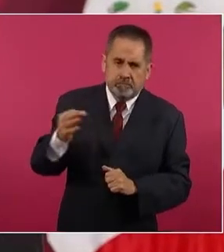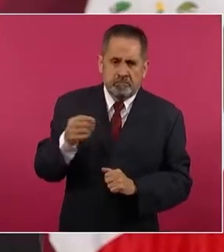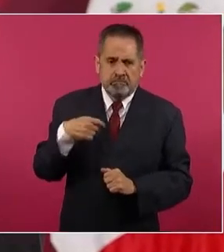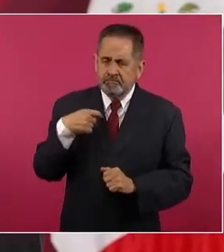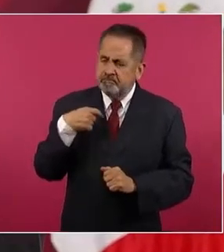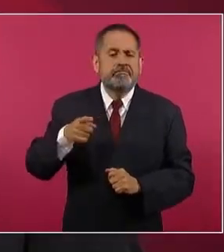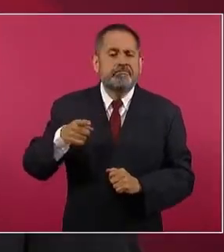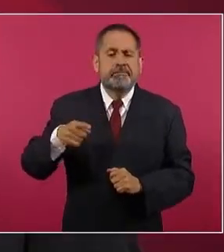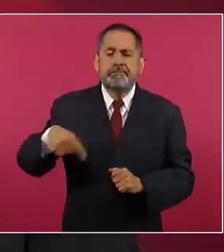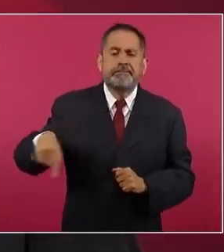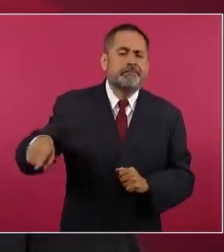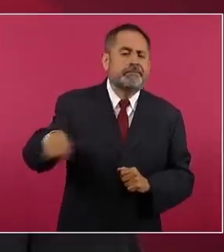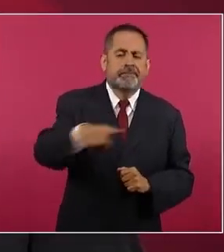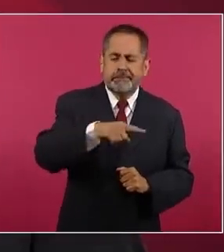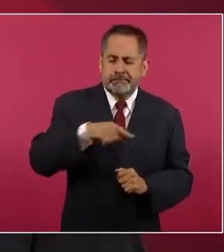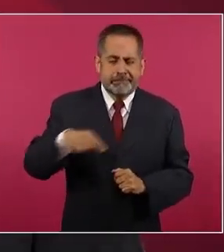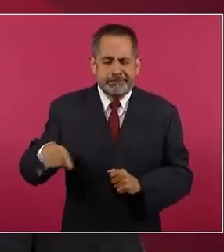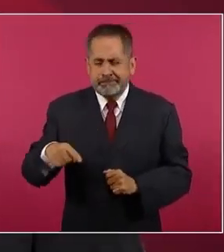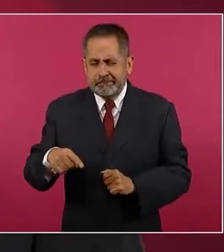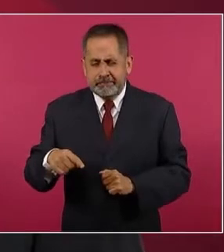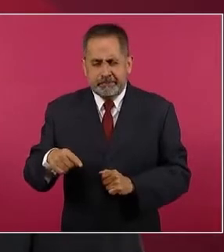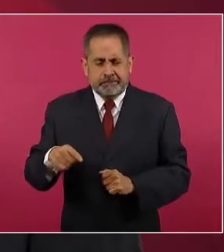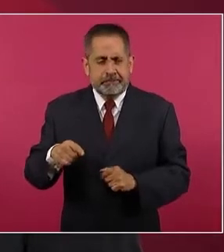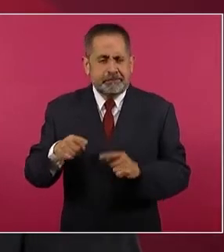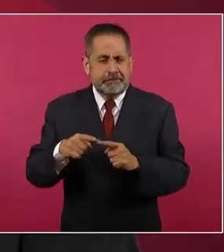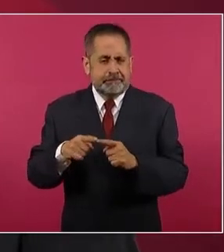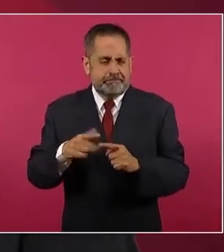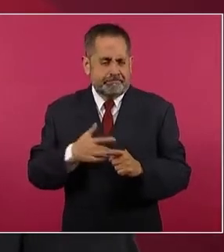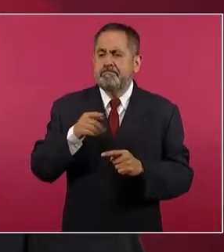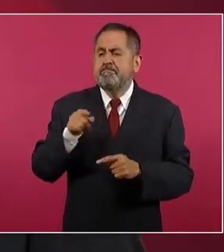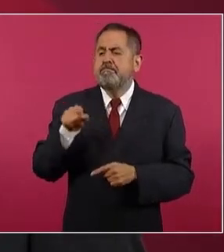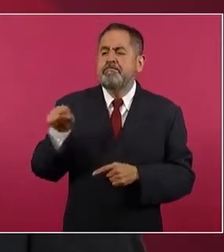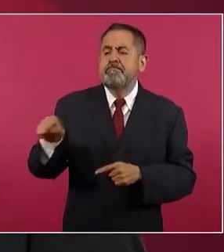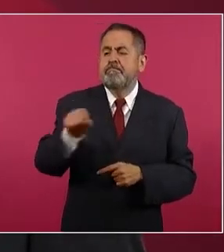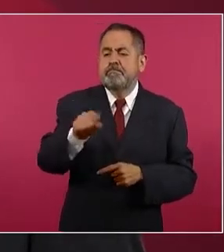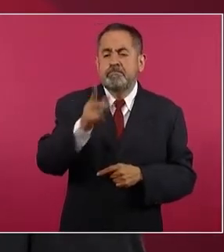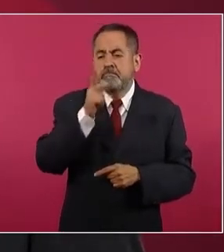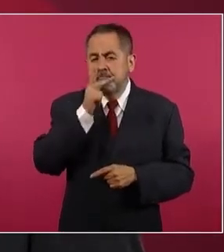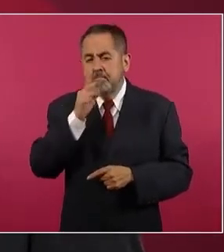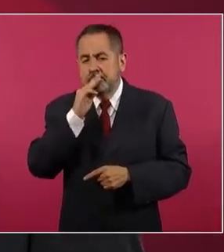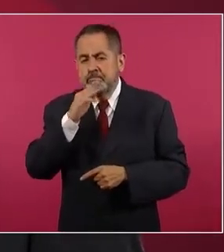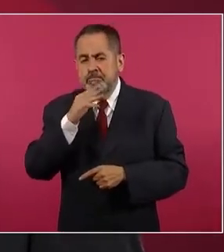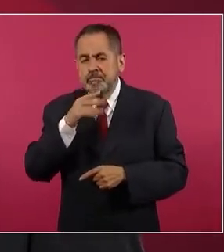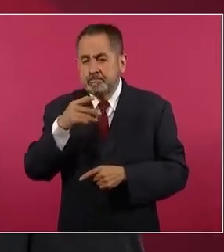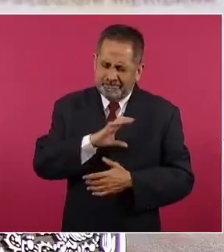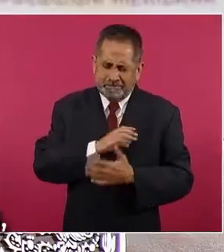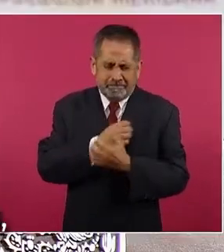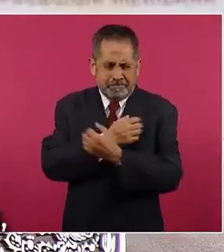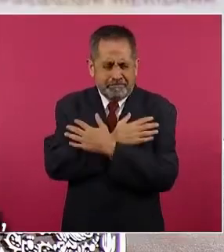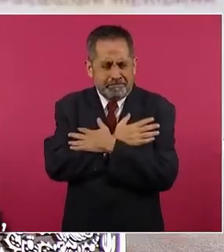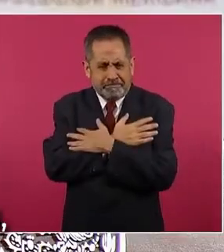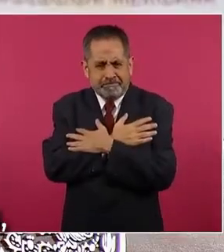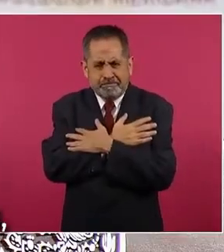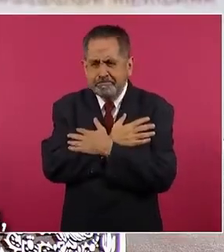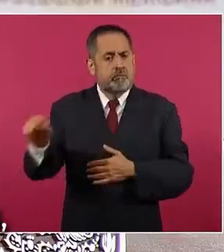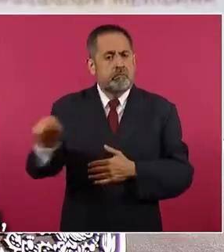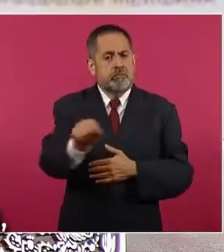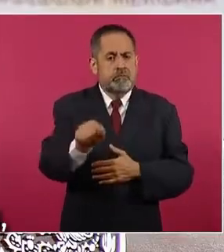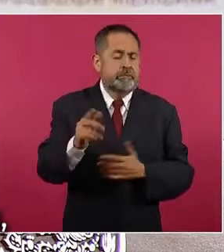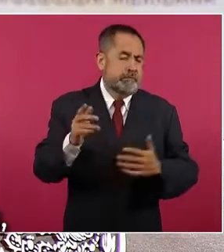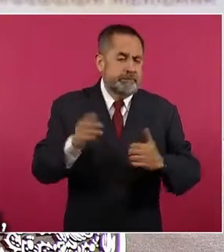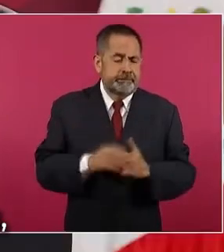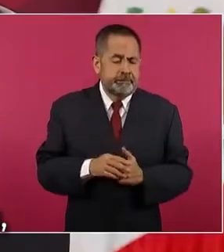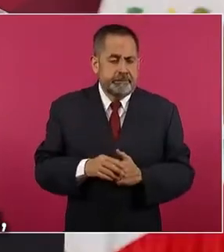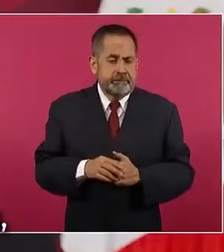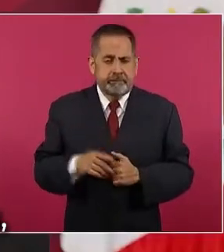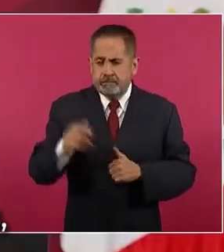mi abrazo fraterno, cariñoso, solidario a las mamás, a los papás, y ellos